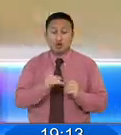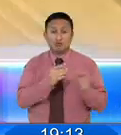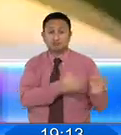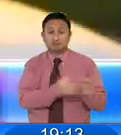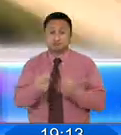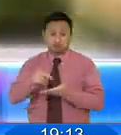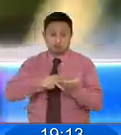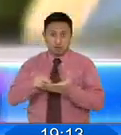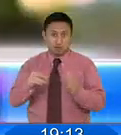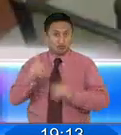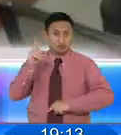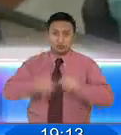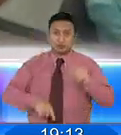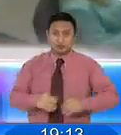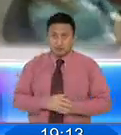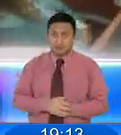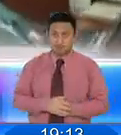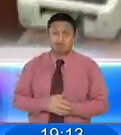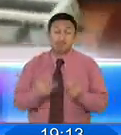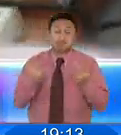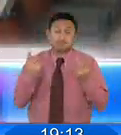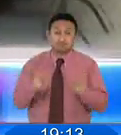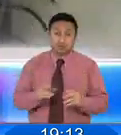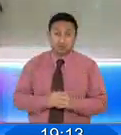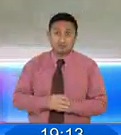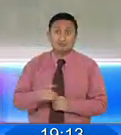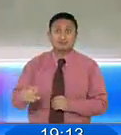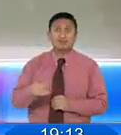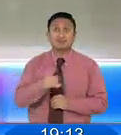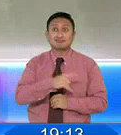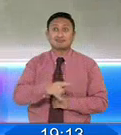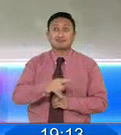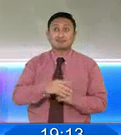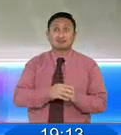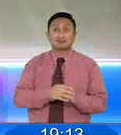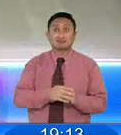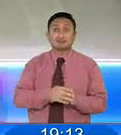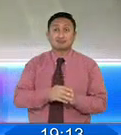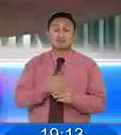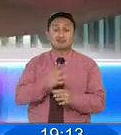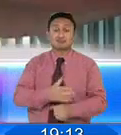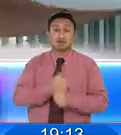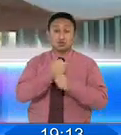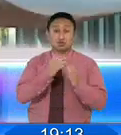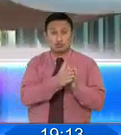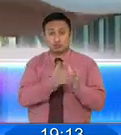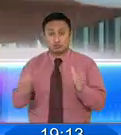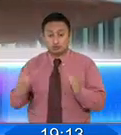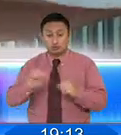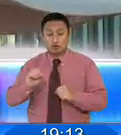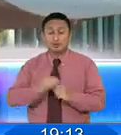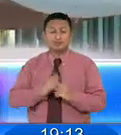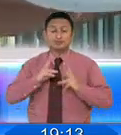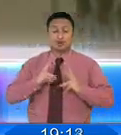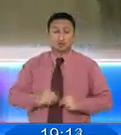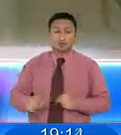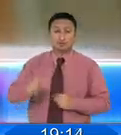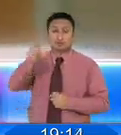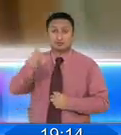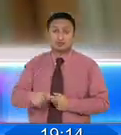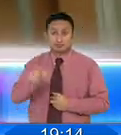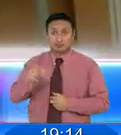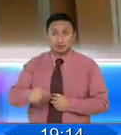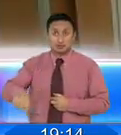pagos. También queda por finalizada la extensión de la cobertura de pólizas de seguro y la cobertura de salud a los trabajadores que